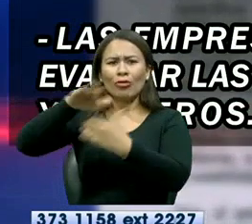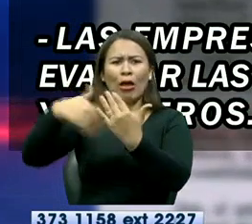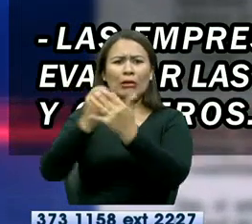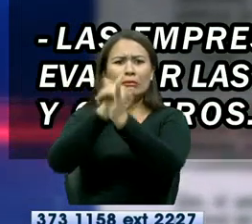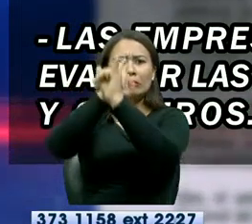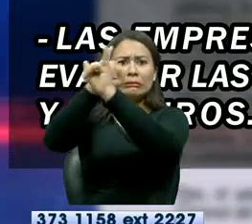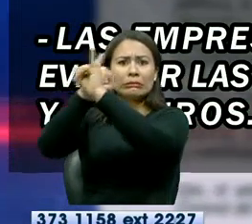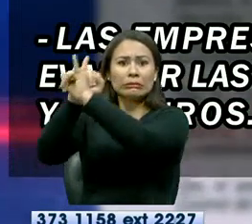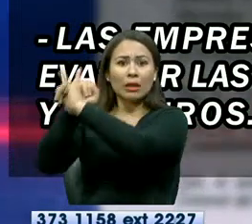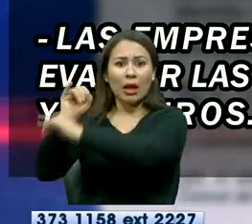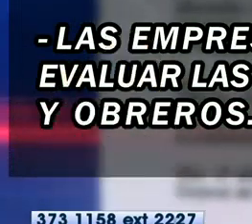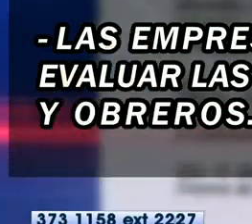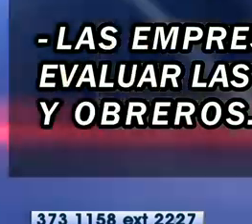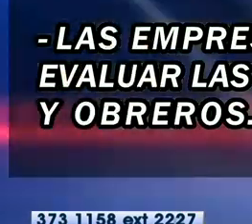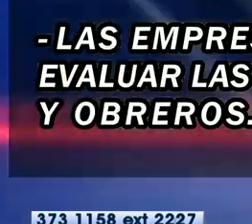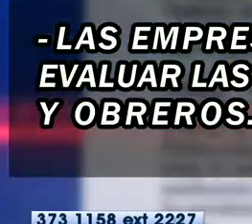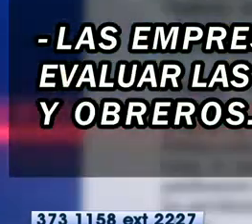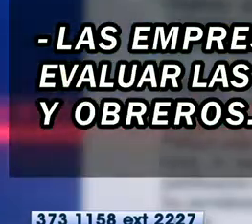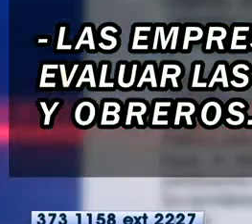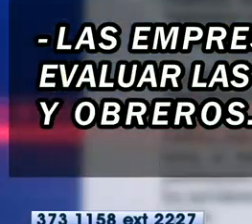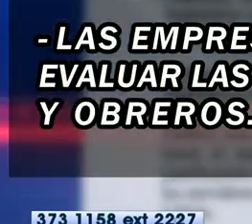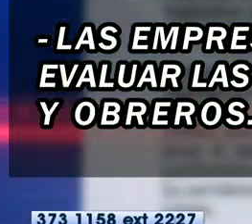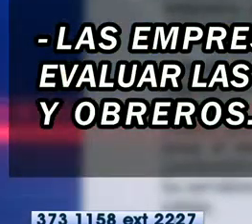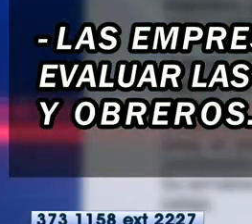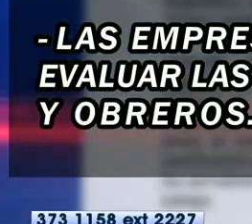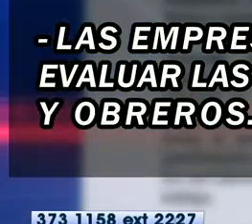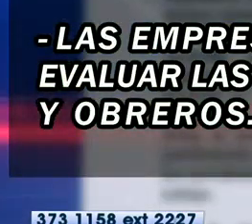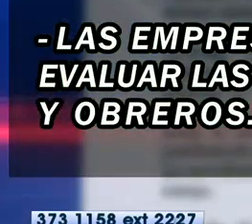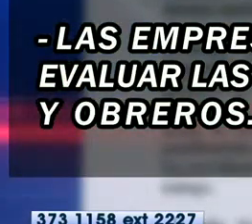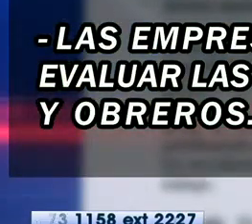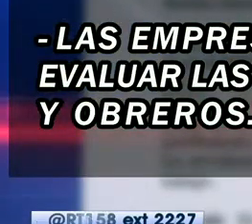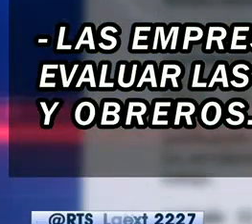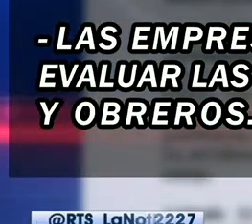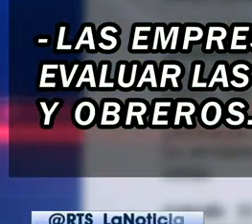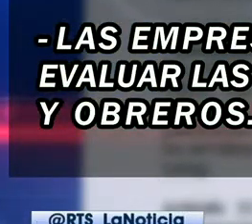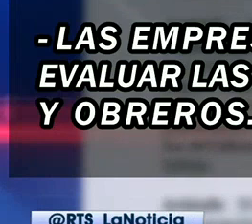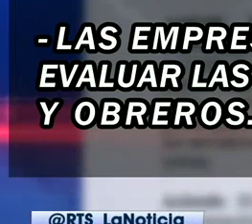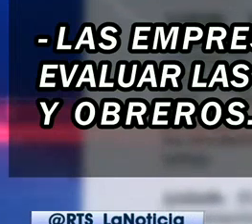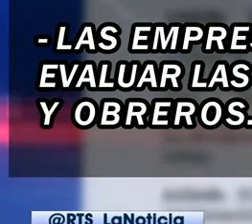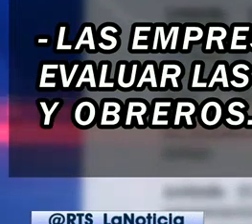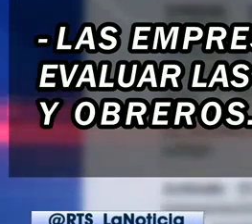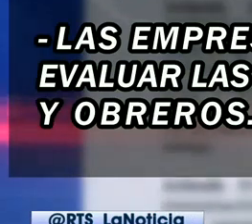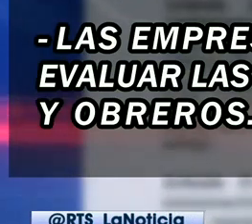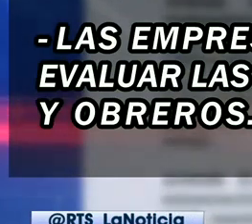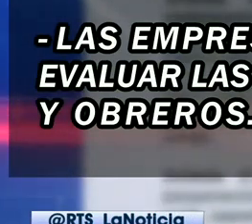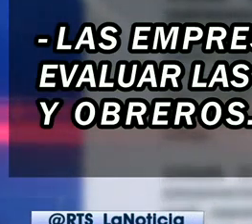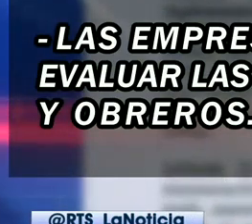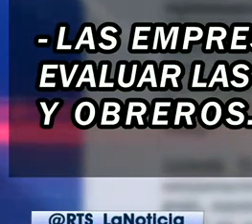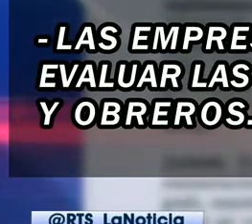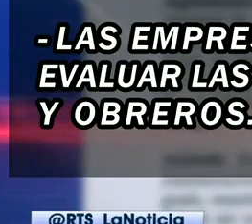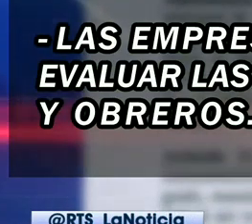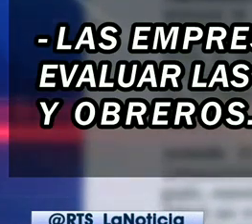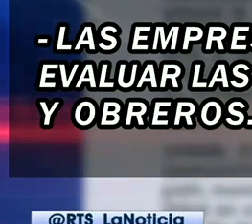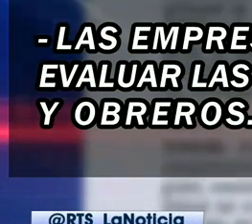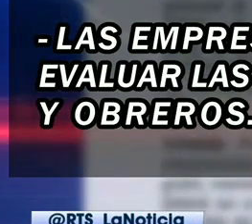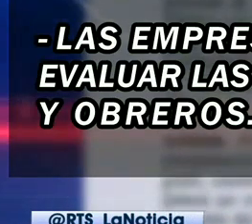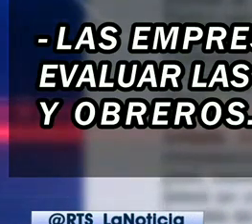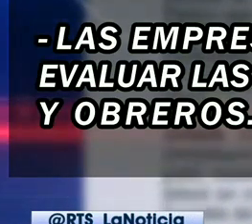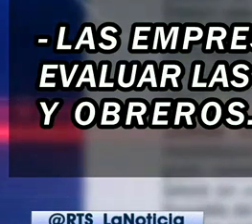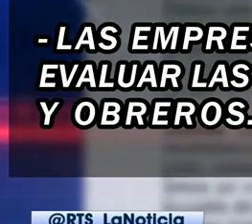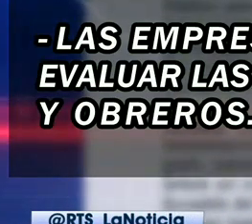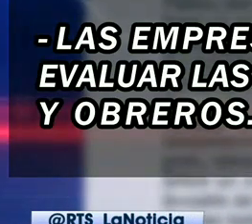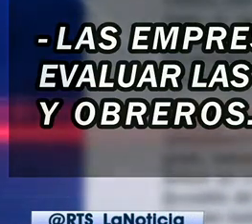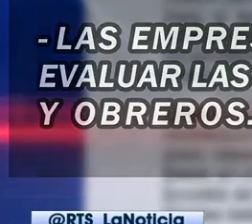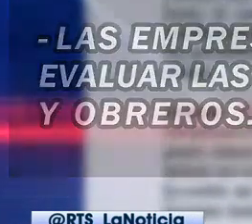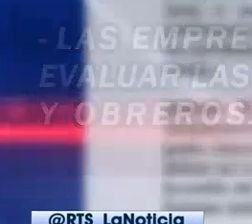todas las instituciones del Estado. Las empresas petroleras públicas deberán evaluar las cargas óptimas de sus funcionarios